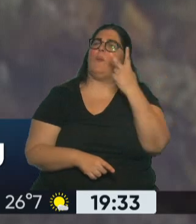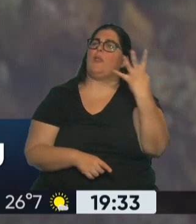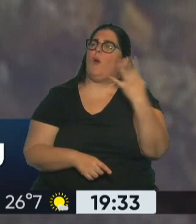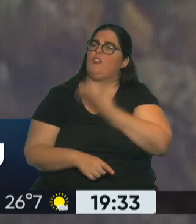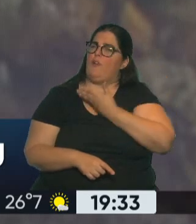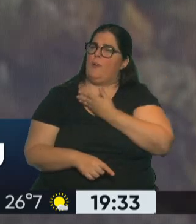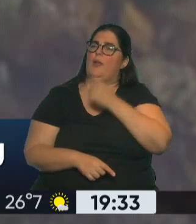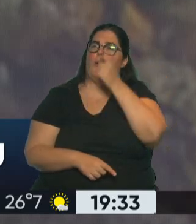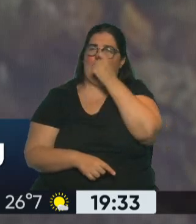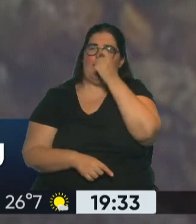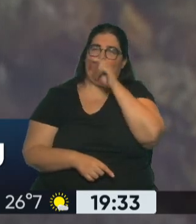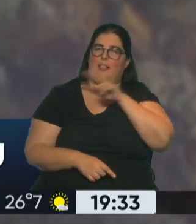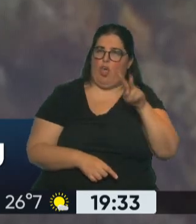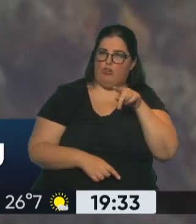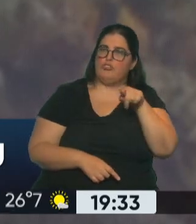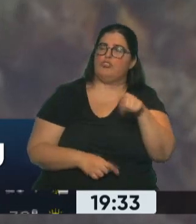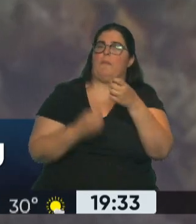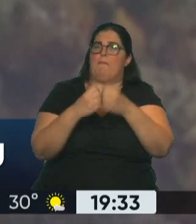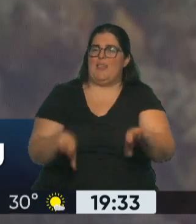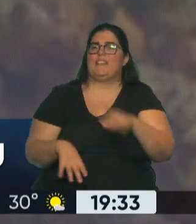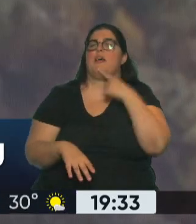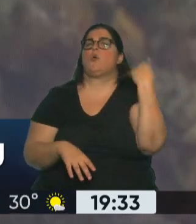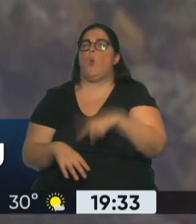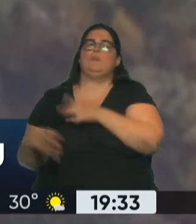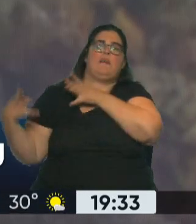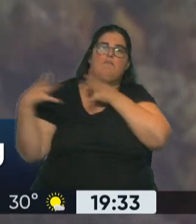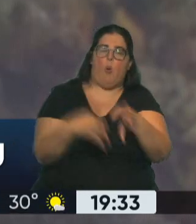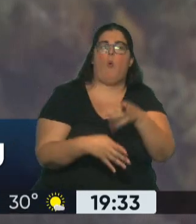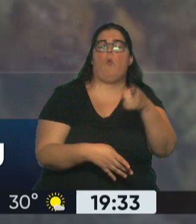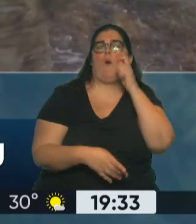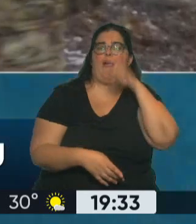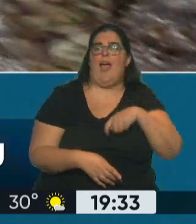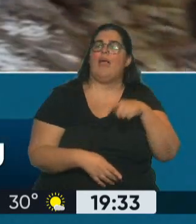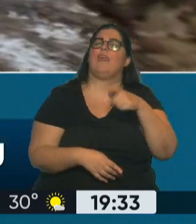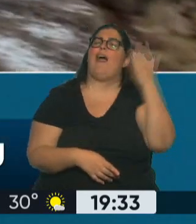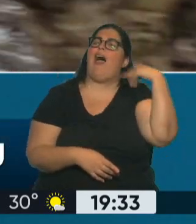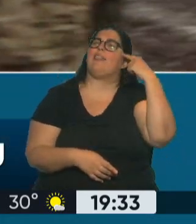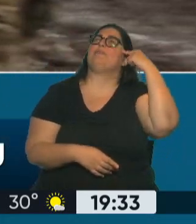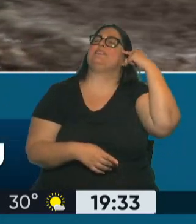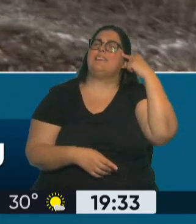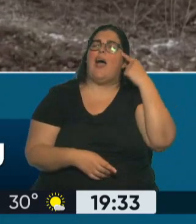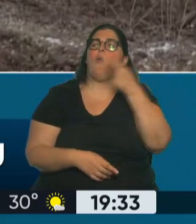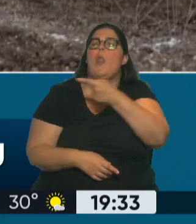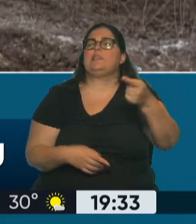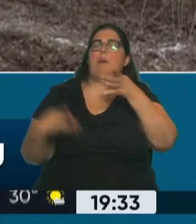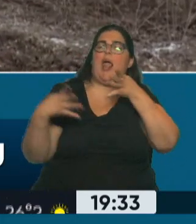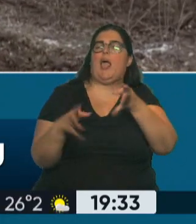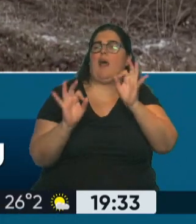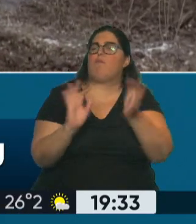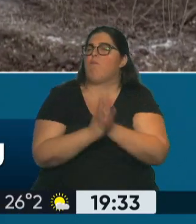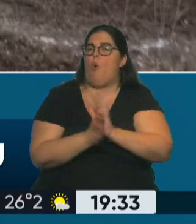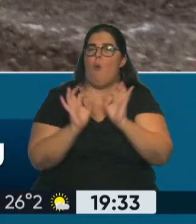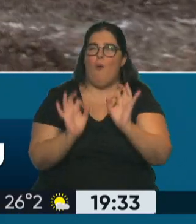del 2022 la invasión rusa a Ucrania, se decía que esto podía durar unas semanas, ¿no? Porque, por